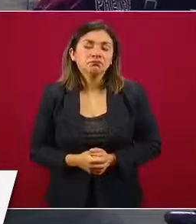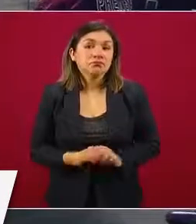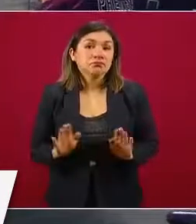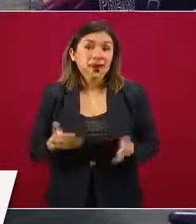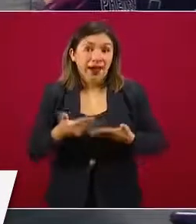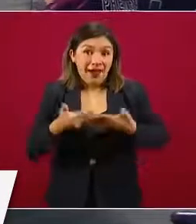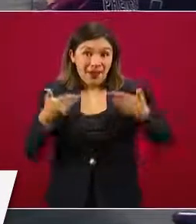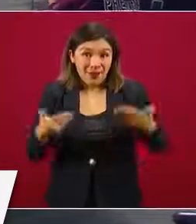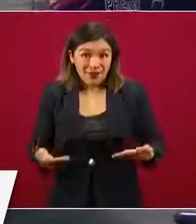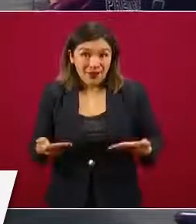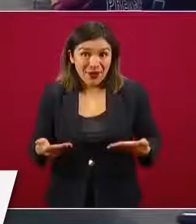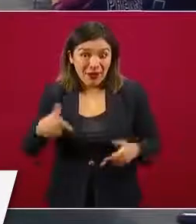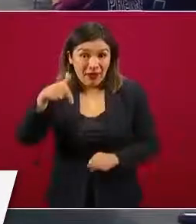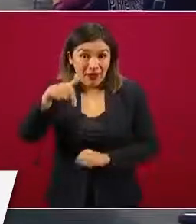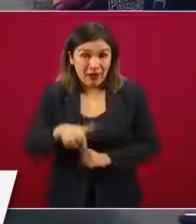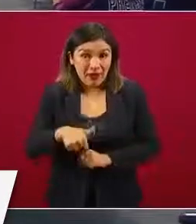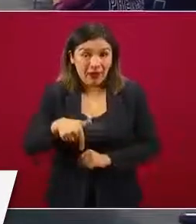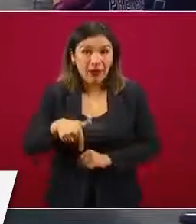Ahora se está